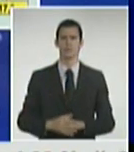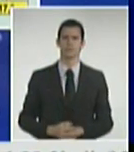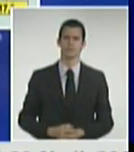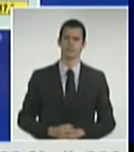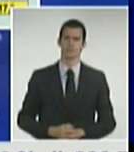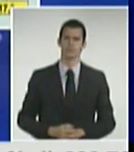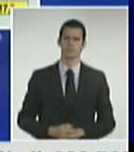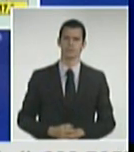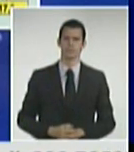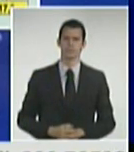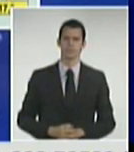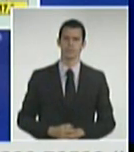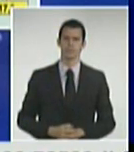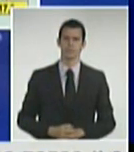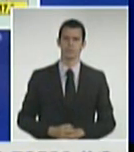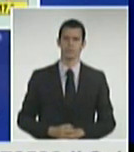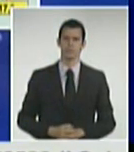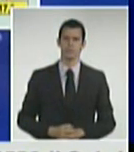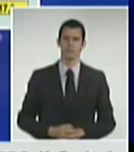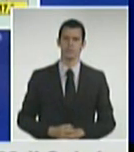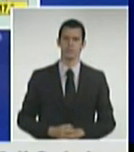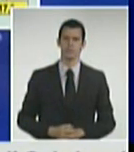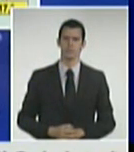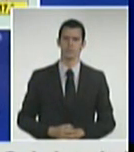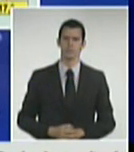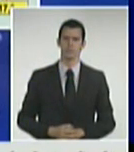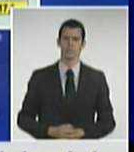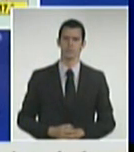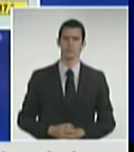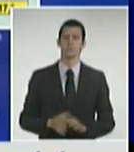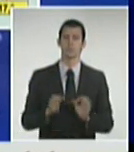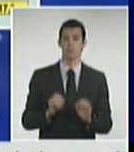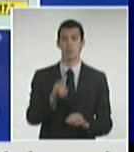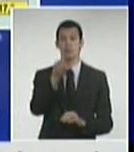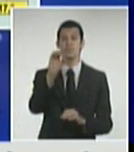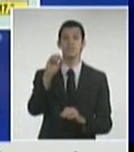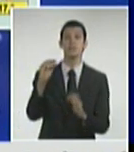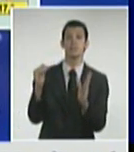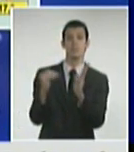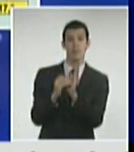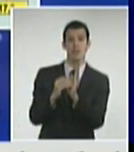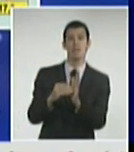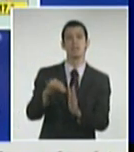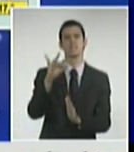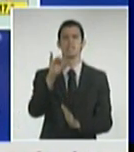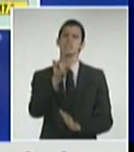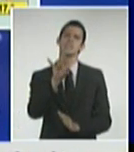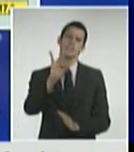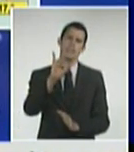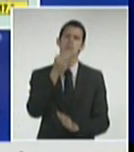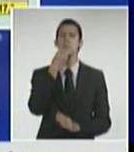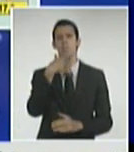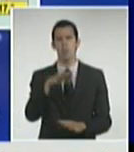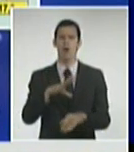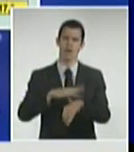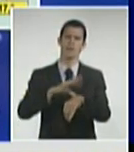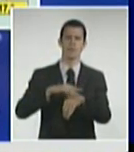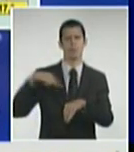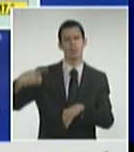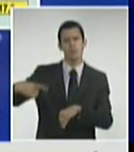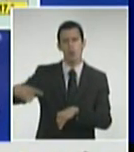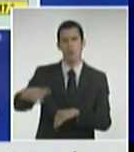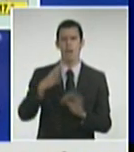a 717 por 100.000 habitantes. La provincia con mayor